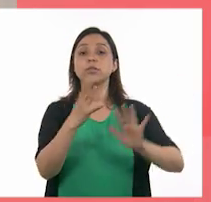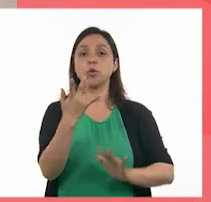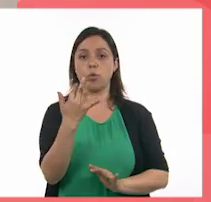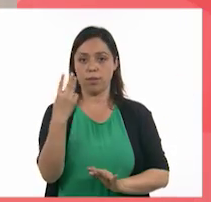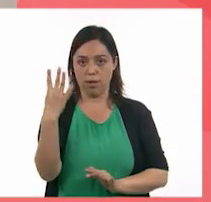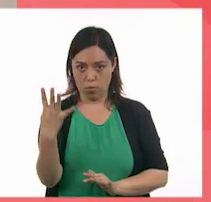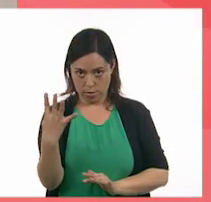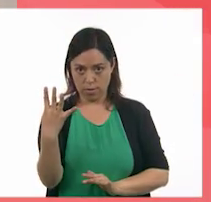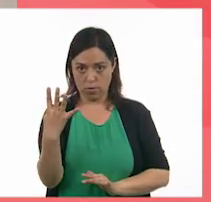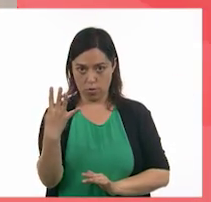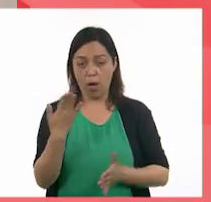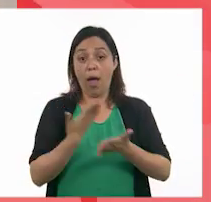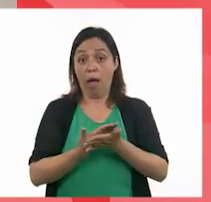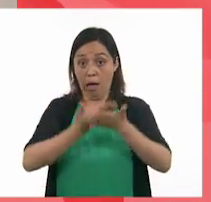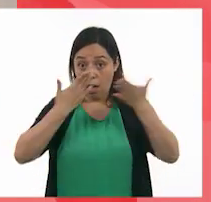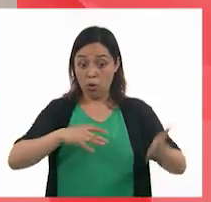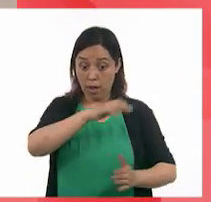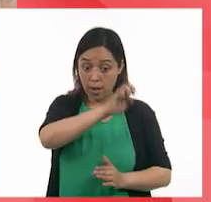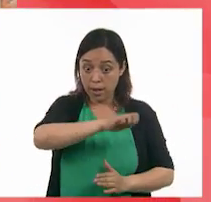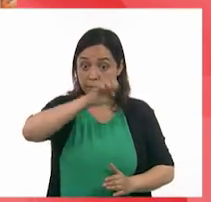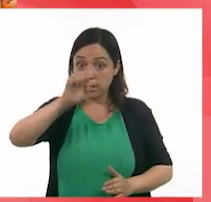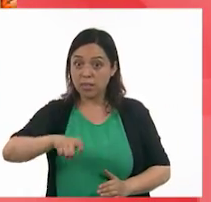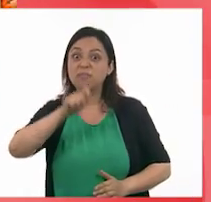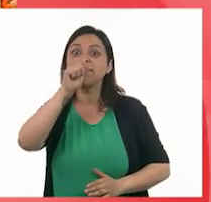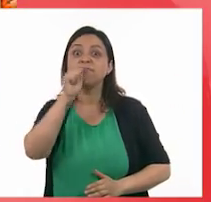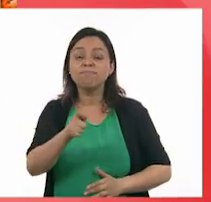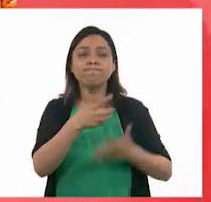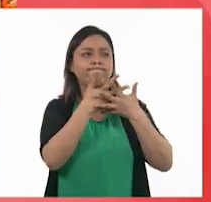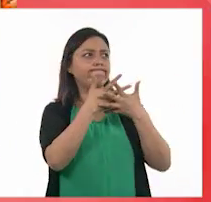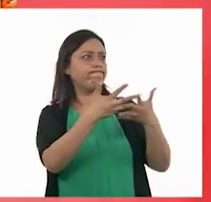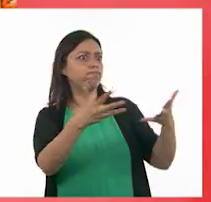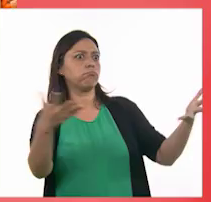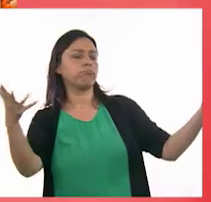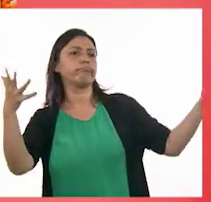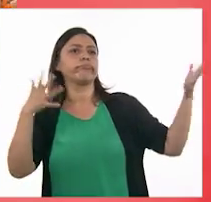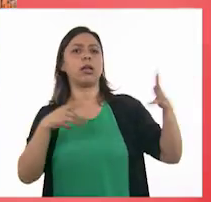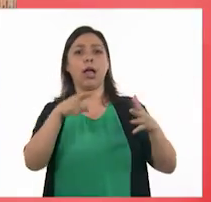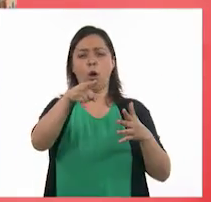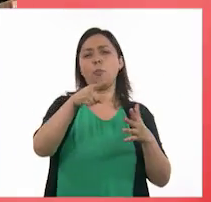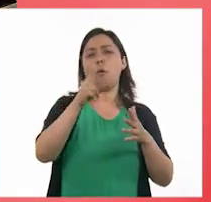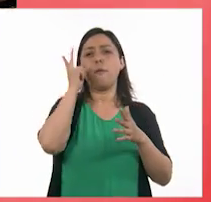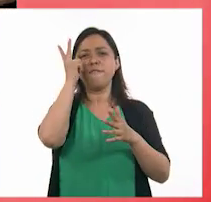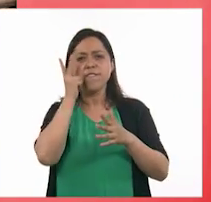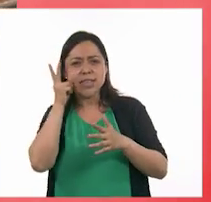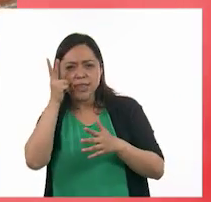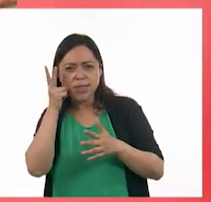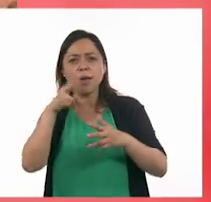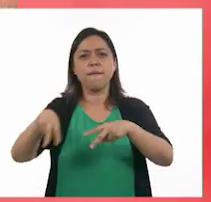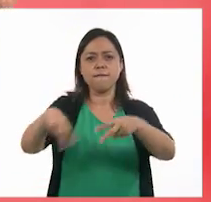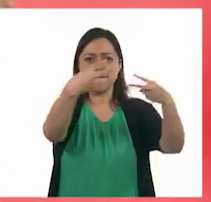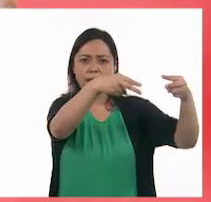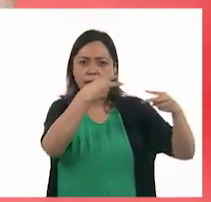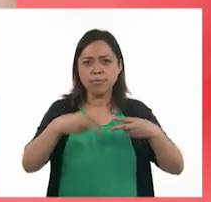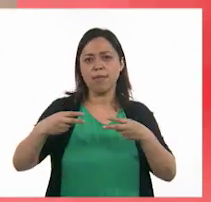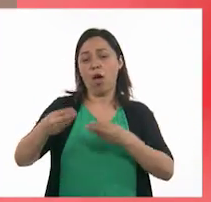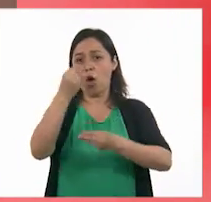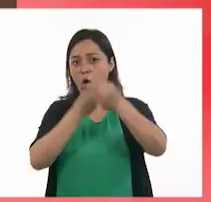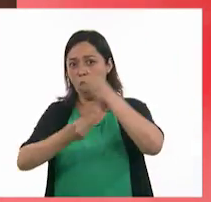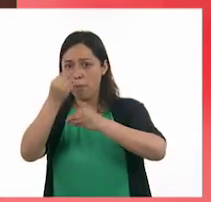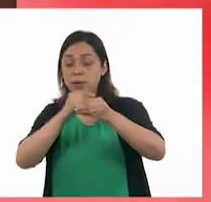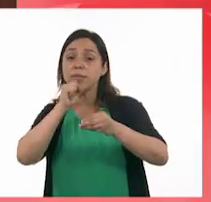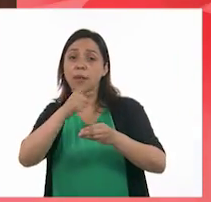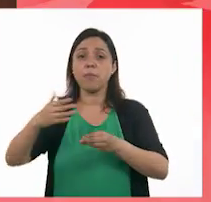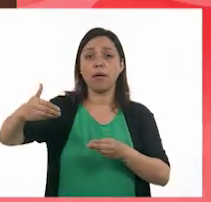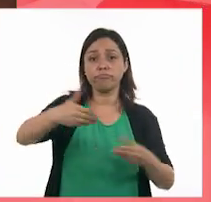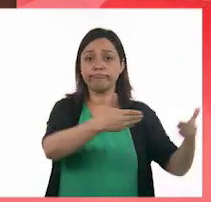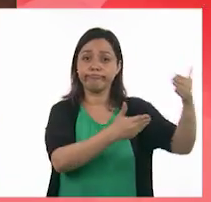1954. Actualmente Ensenada tiene un enorme desarrollo vinícola, gastronómico y pesquero. Son famosos